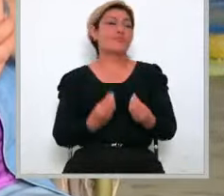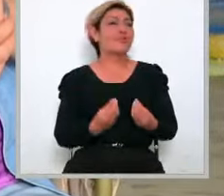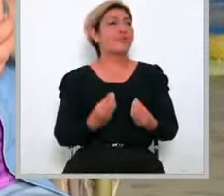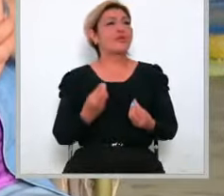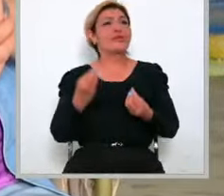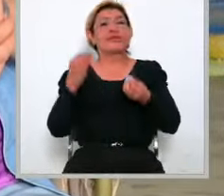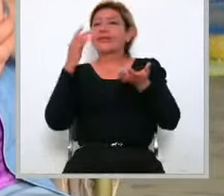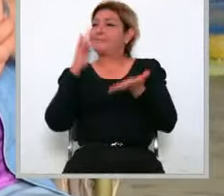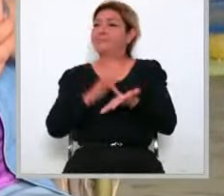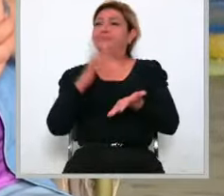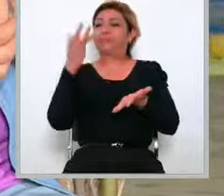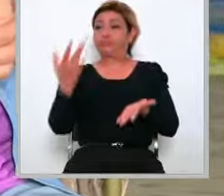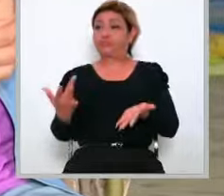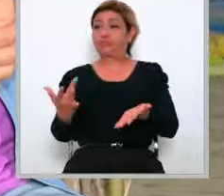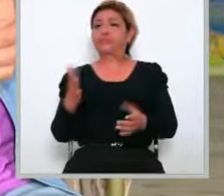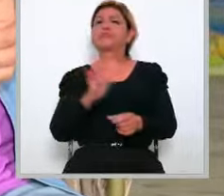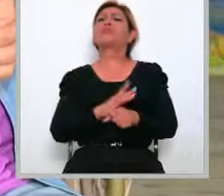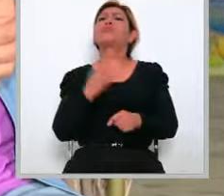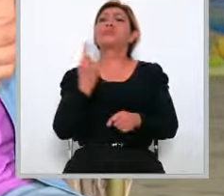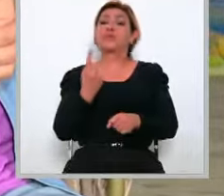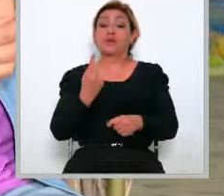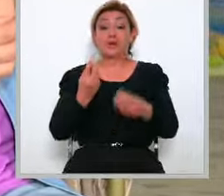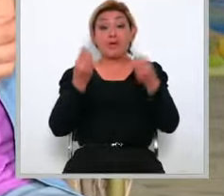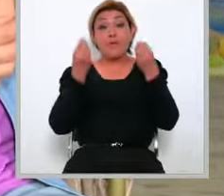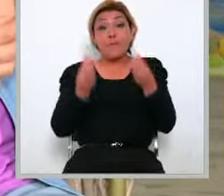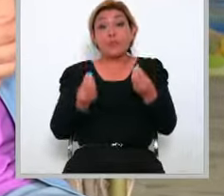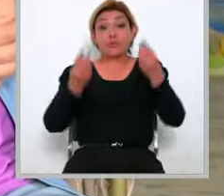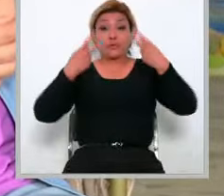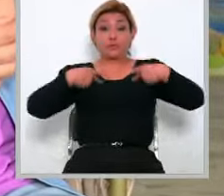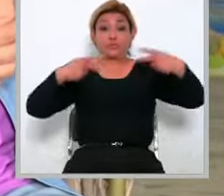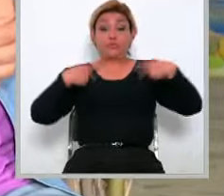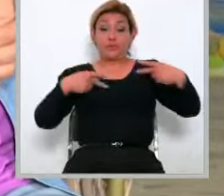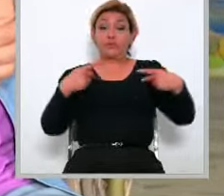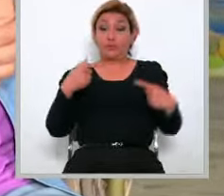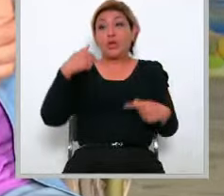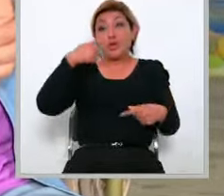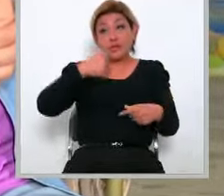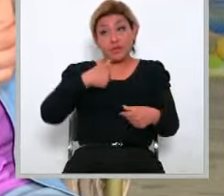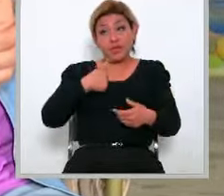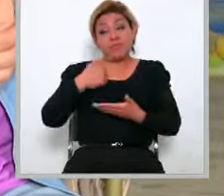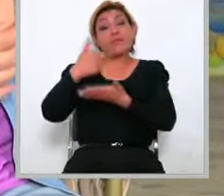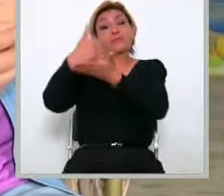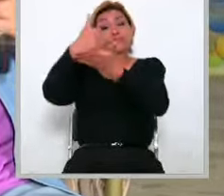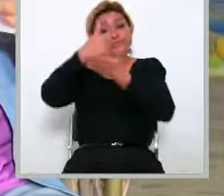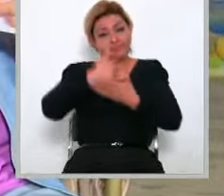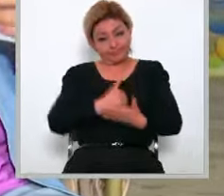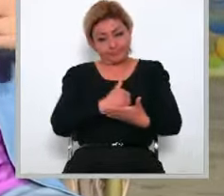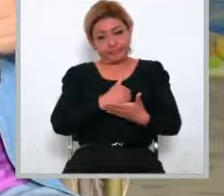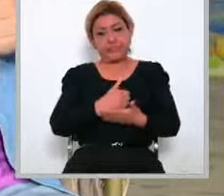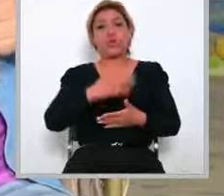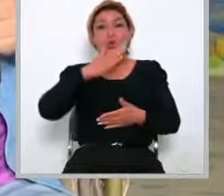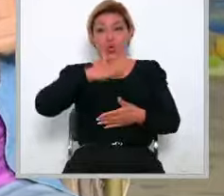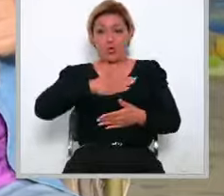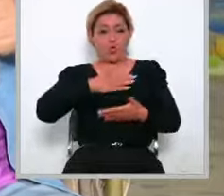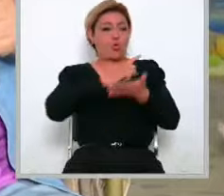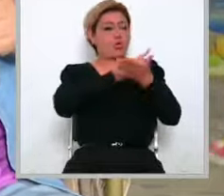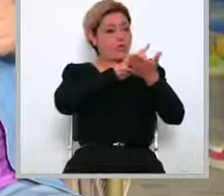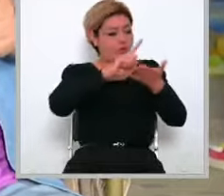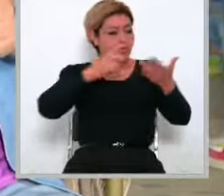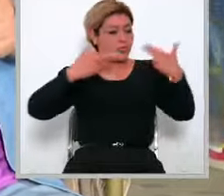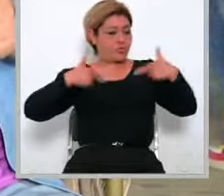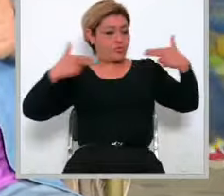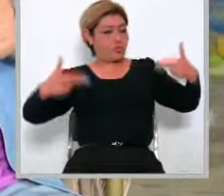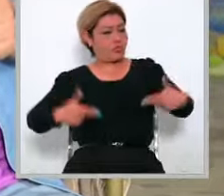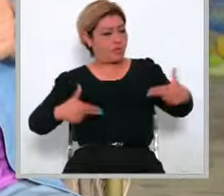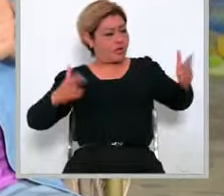por las personas que me apoyaron y ayudaron para ser impulsor, porque gracias a ellos